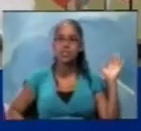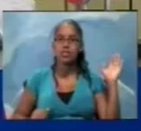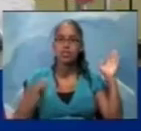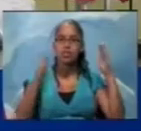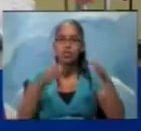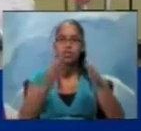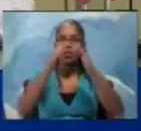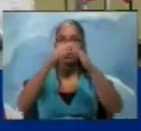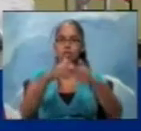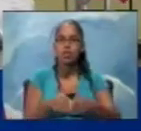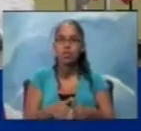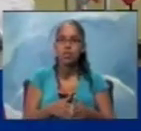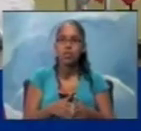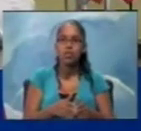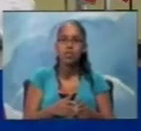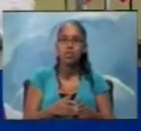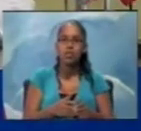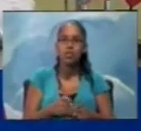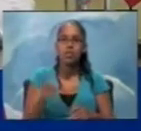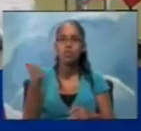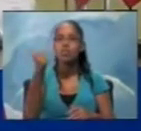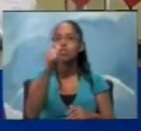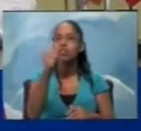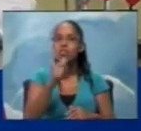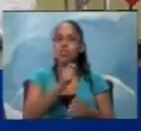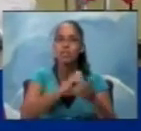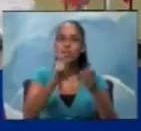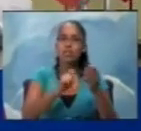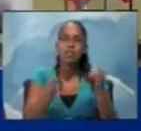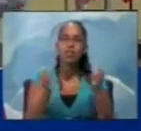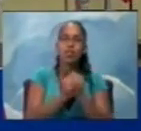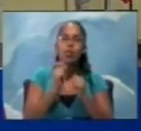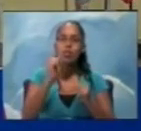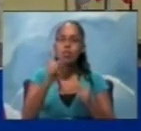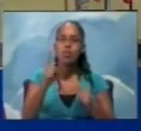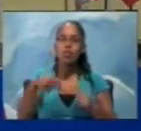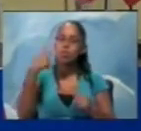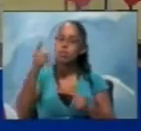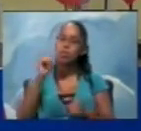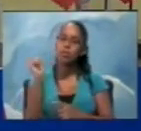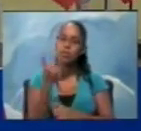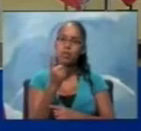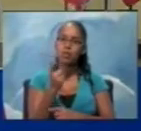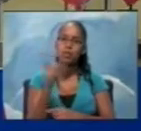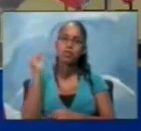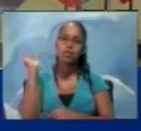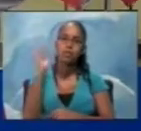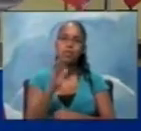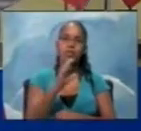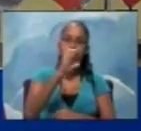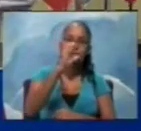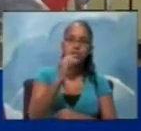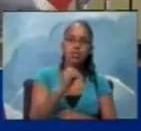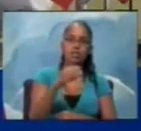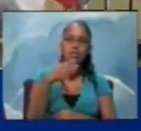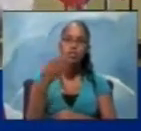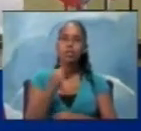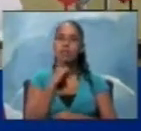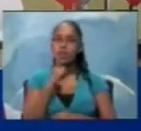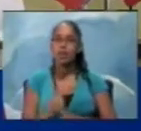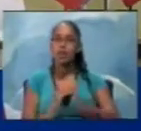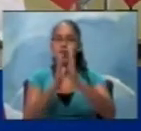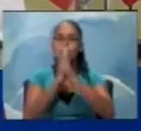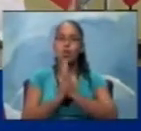10 escribes con uno. Después del primero viene un cero, que es oración.